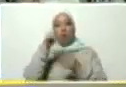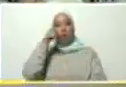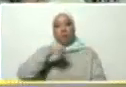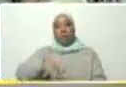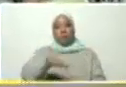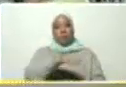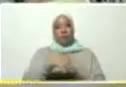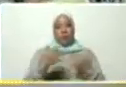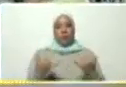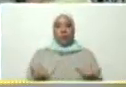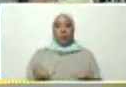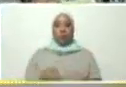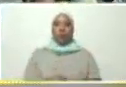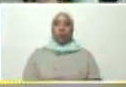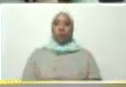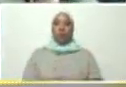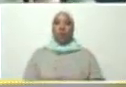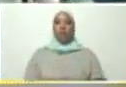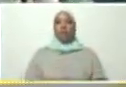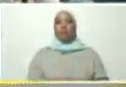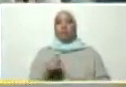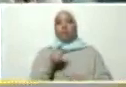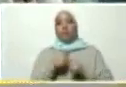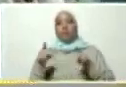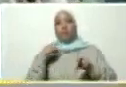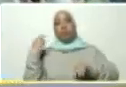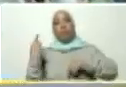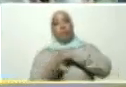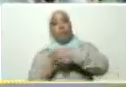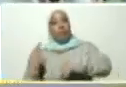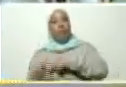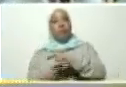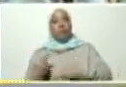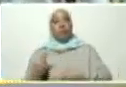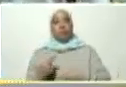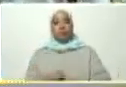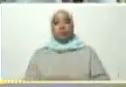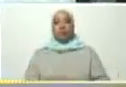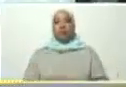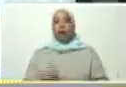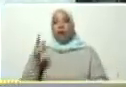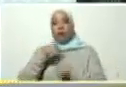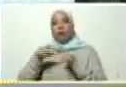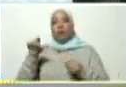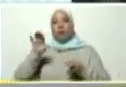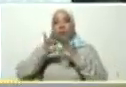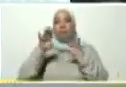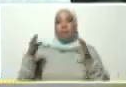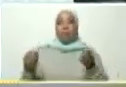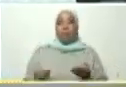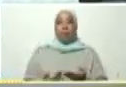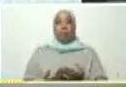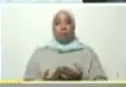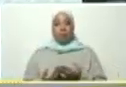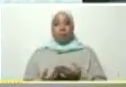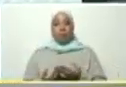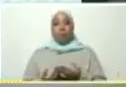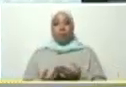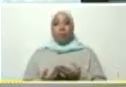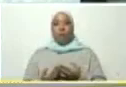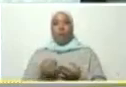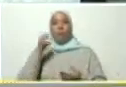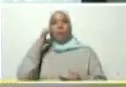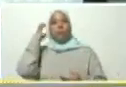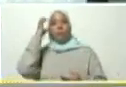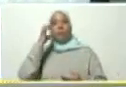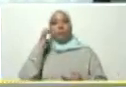habían arbolado otros revolucionarios en otras partes del mundo en Europa